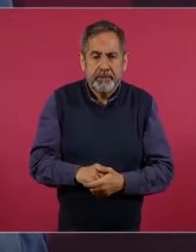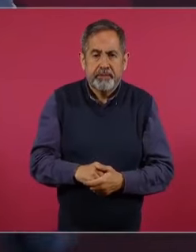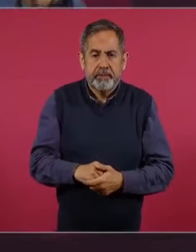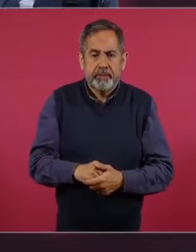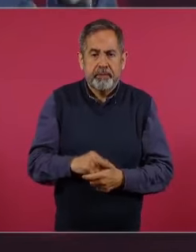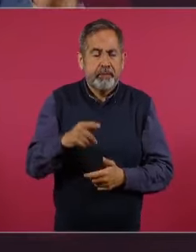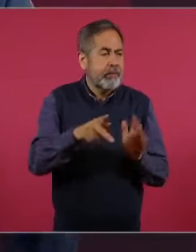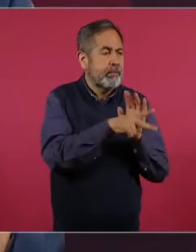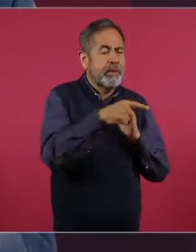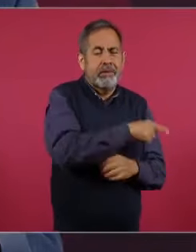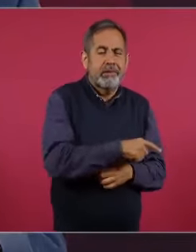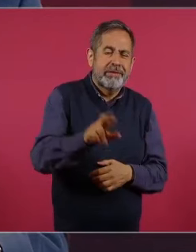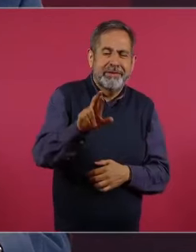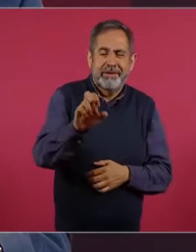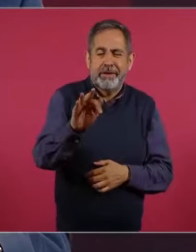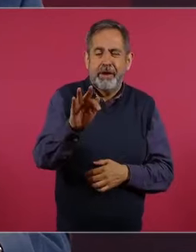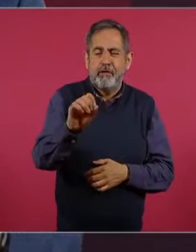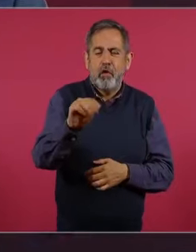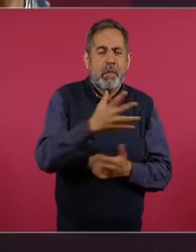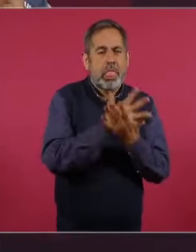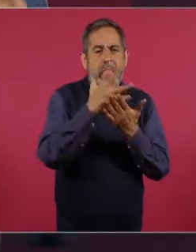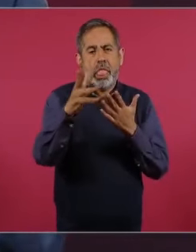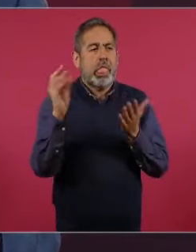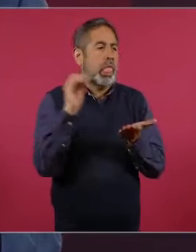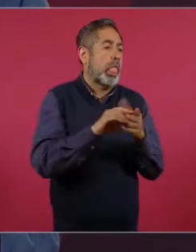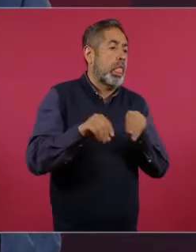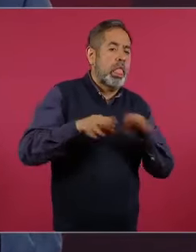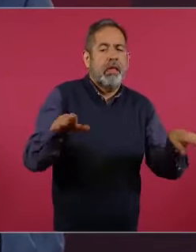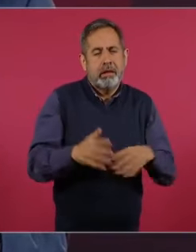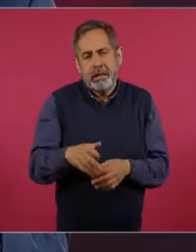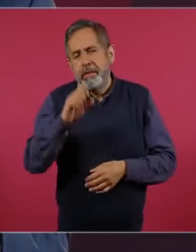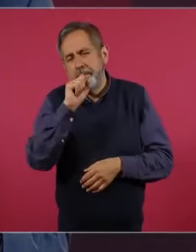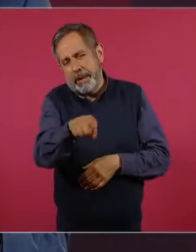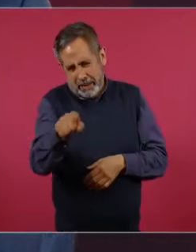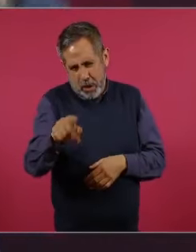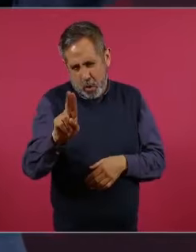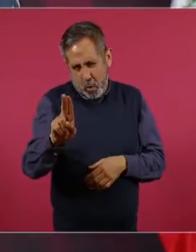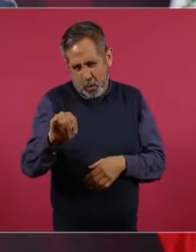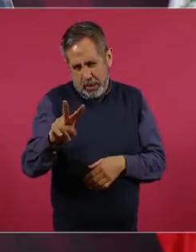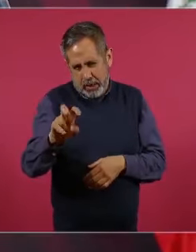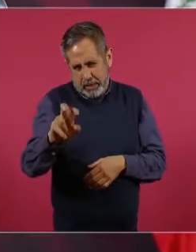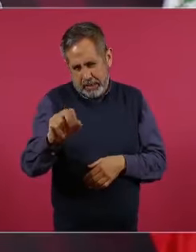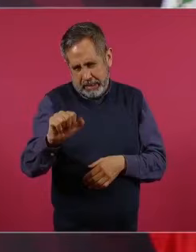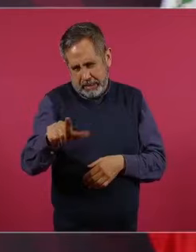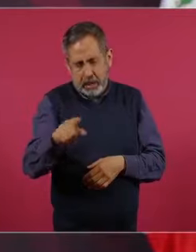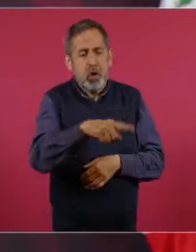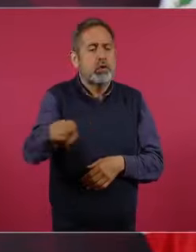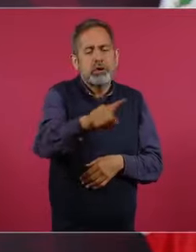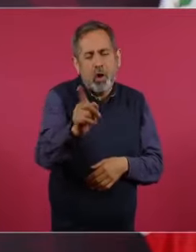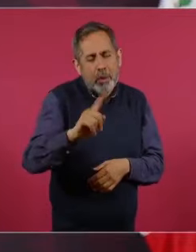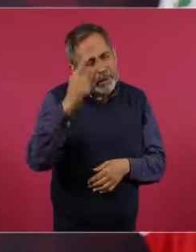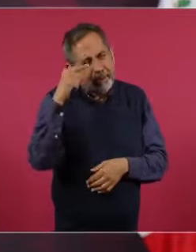es el Reforma, pues, que es, pero también el Universal, o sea, ya, bueno, no ustedes,